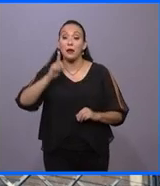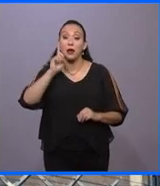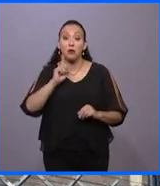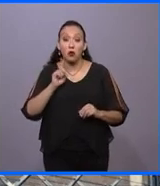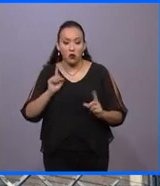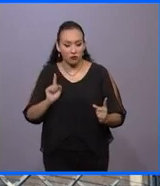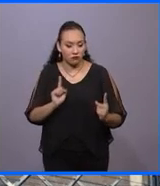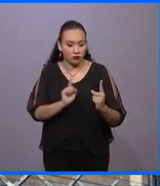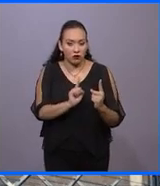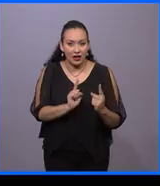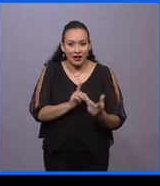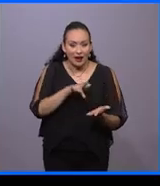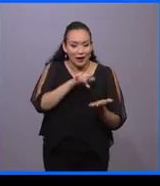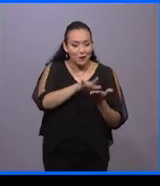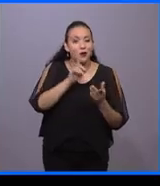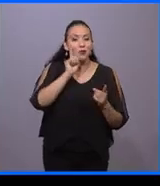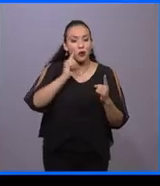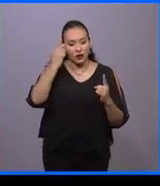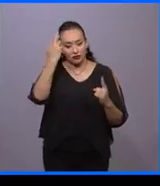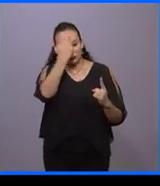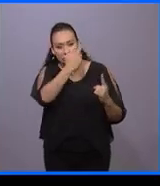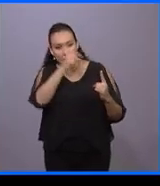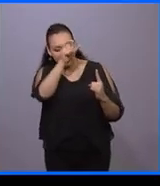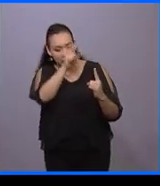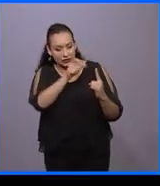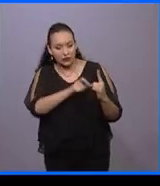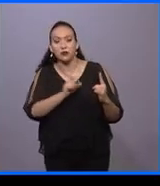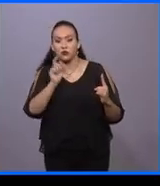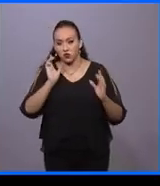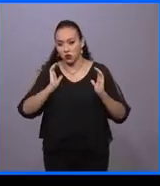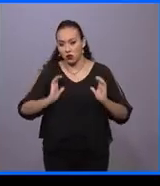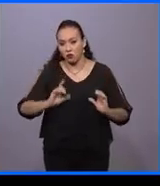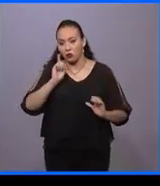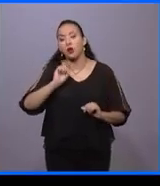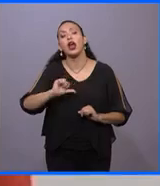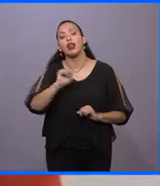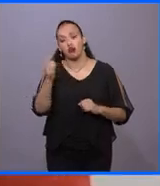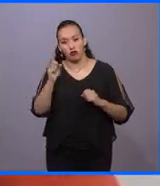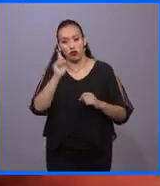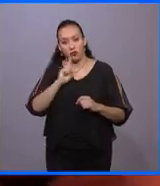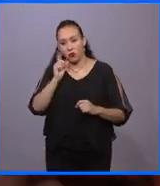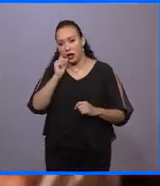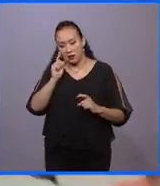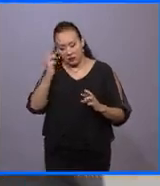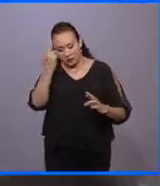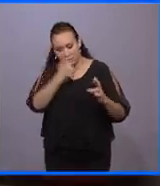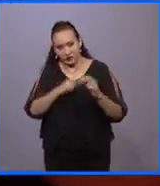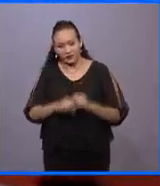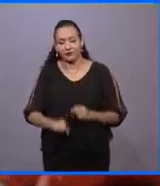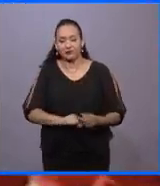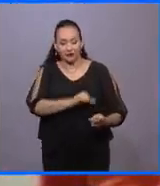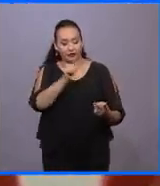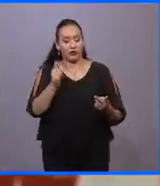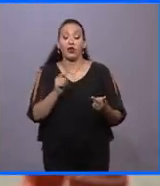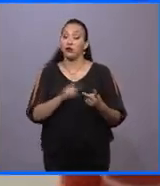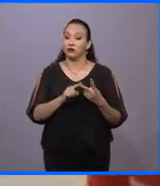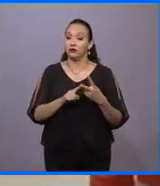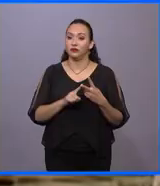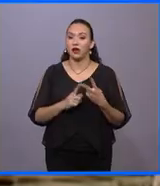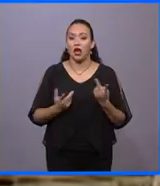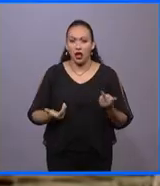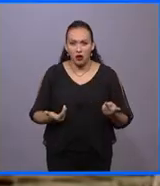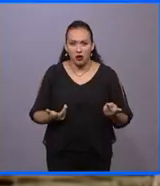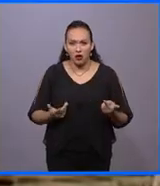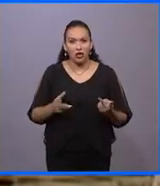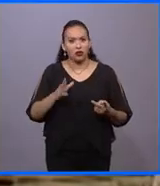debidamente capacitado, con respeto a la dignidad y privacidad de la mujer y evitando cualquier trato degradante. Segundo, bajo ningún caso se